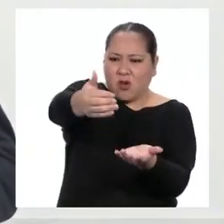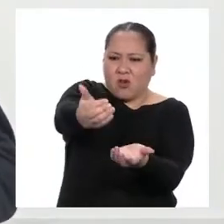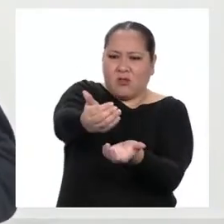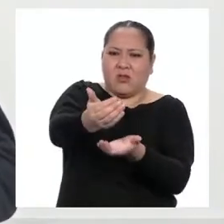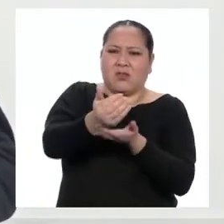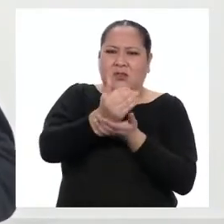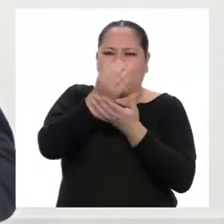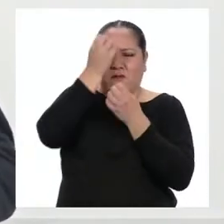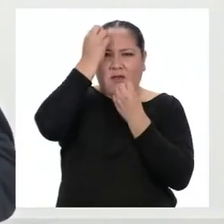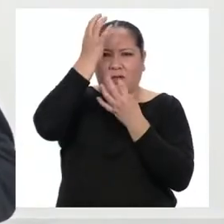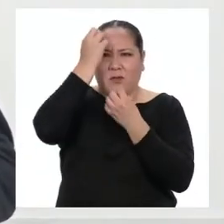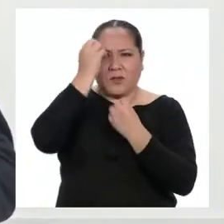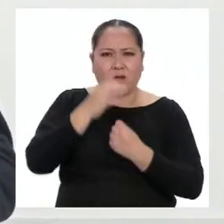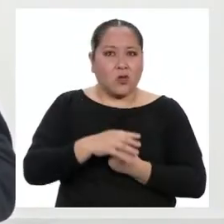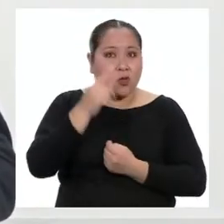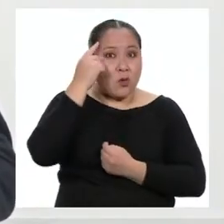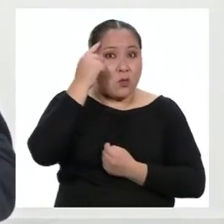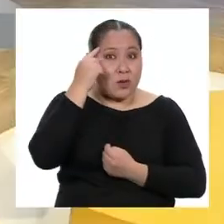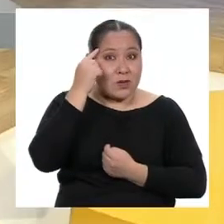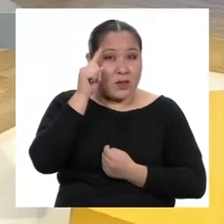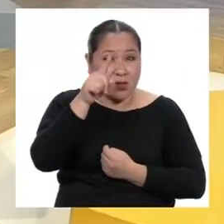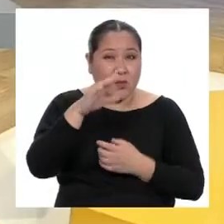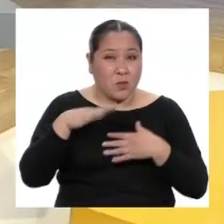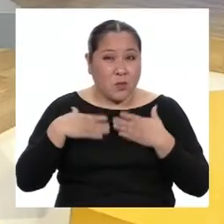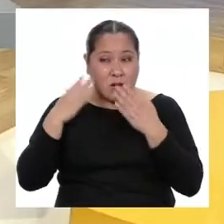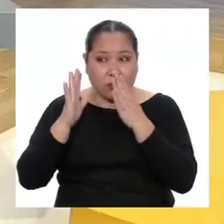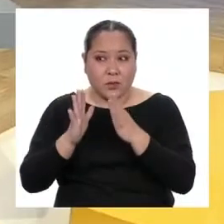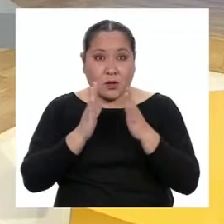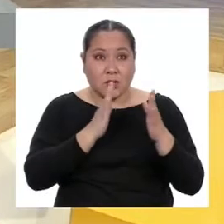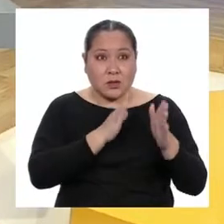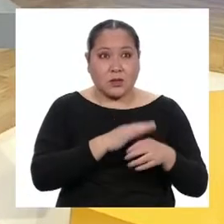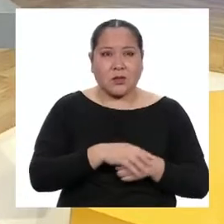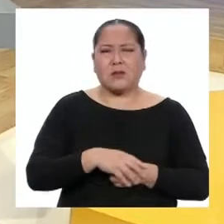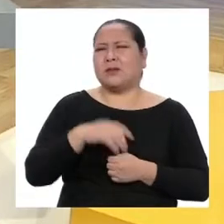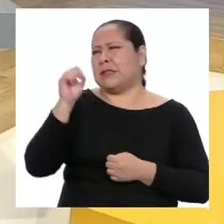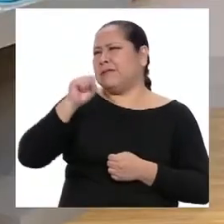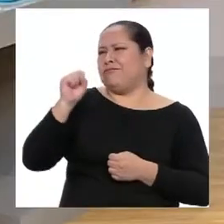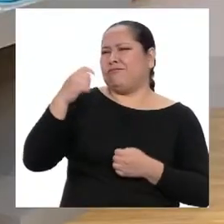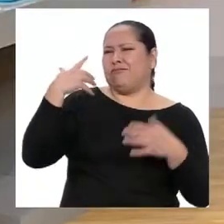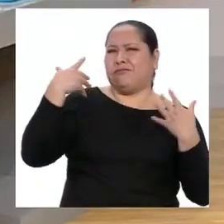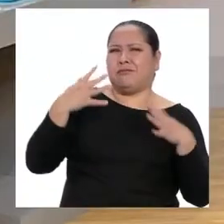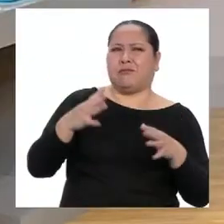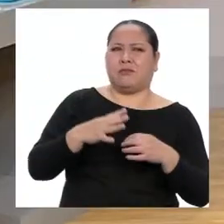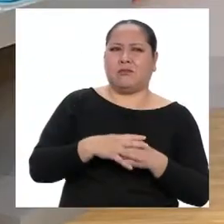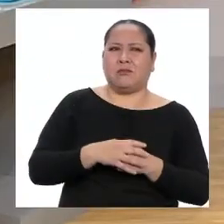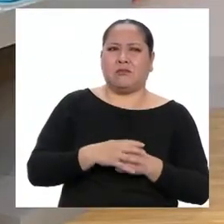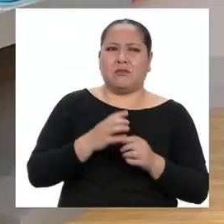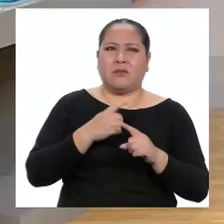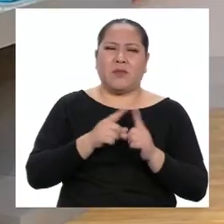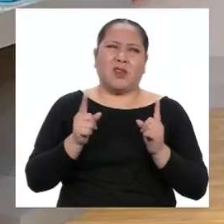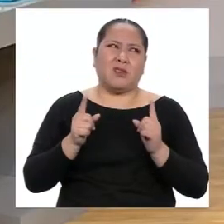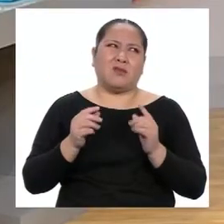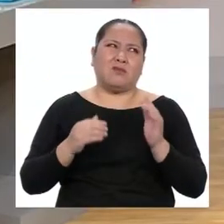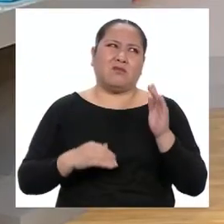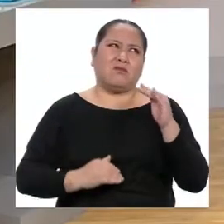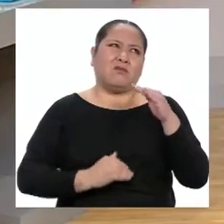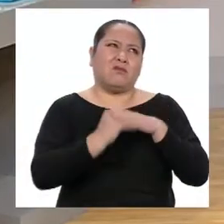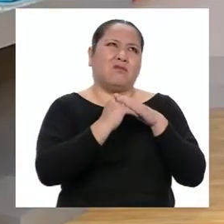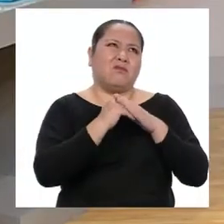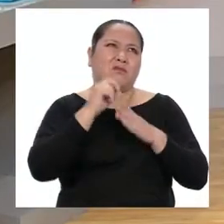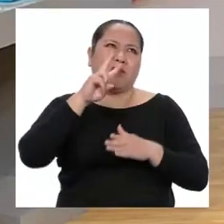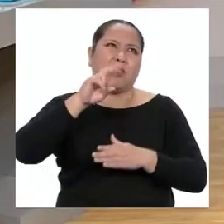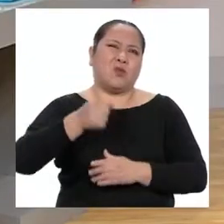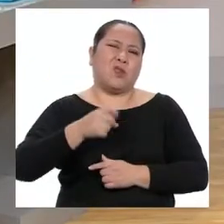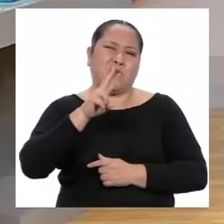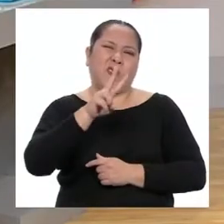información, ¿crees que la podrías procesar? ¡Por supuesto! Pero como para el 2022. Y